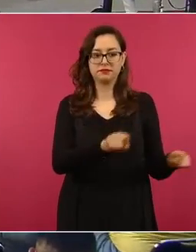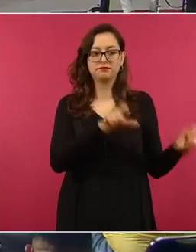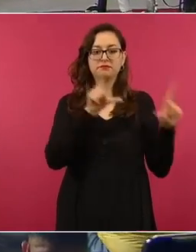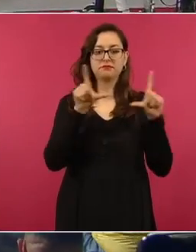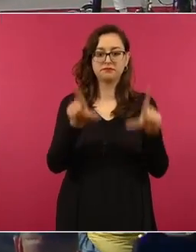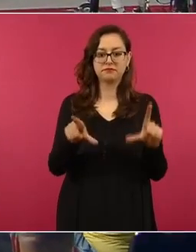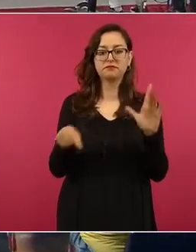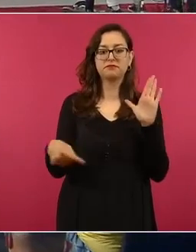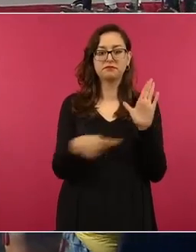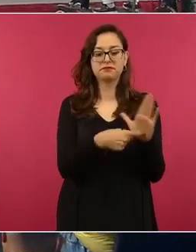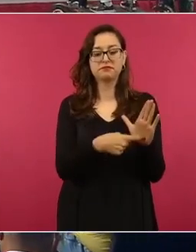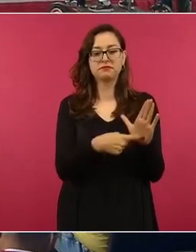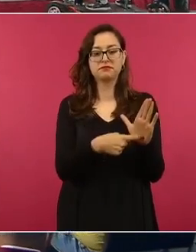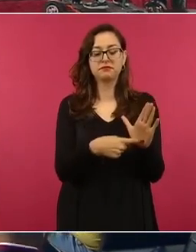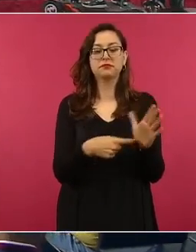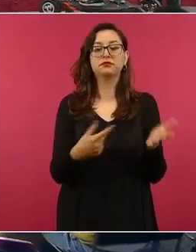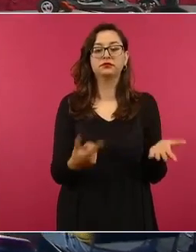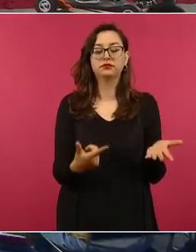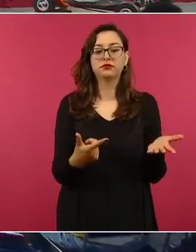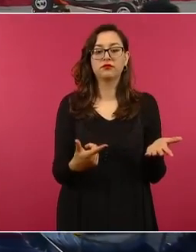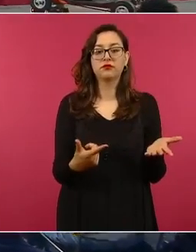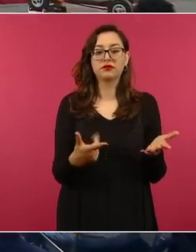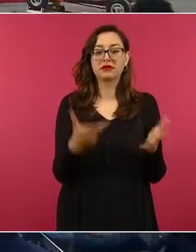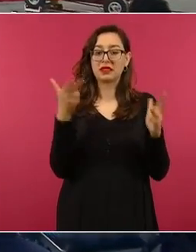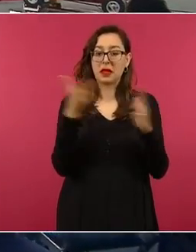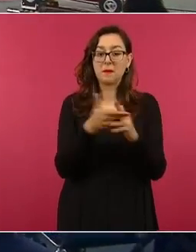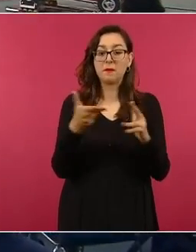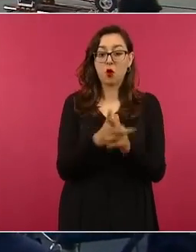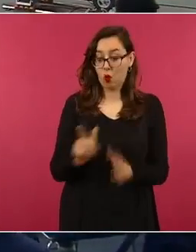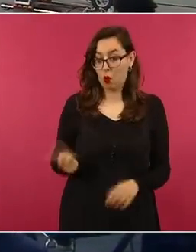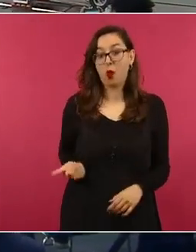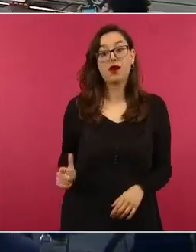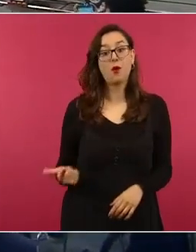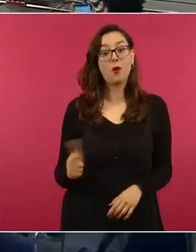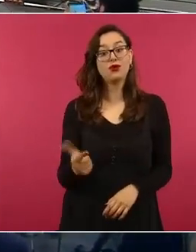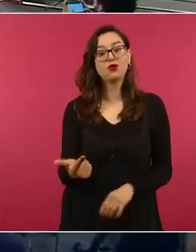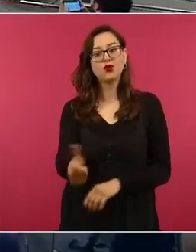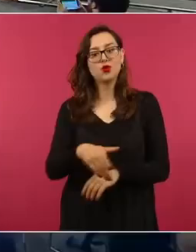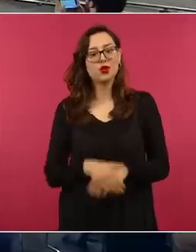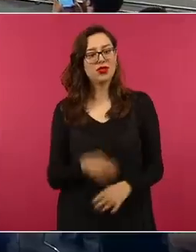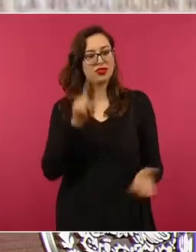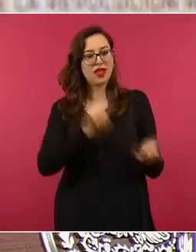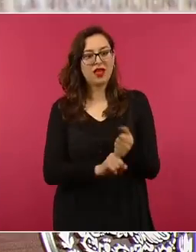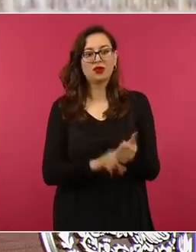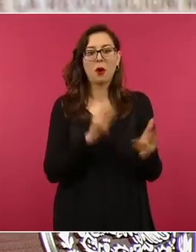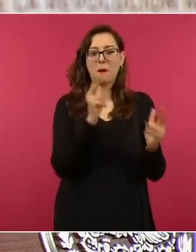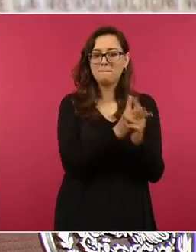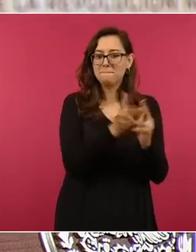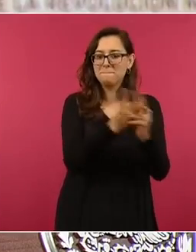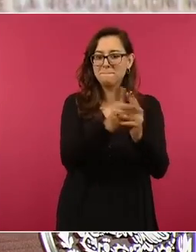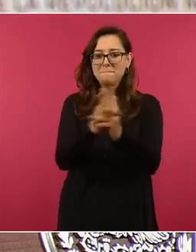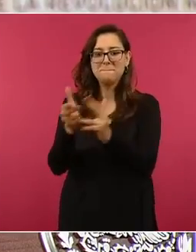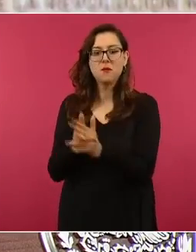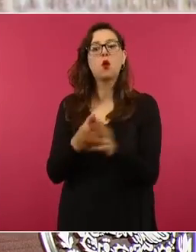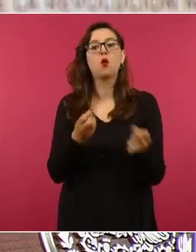la incidencia delictiva, pero sobre todo homicidios en Guanajuato, el fin de